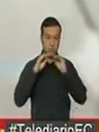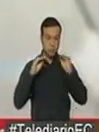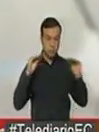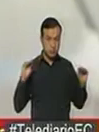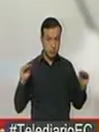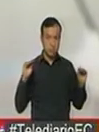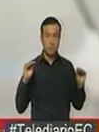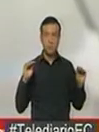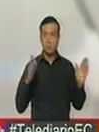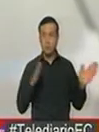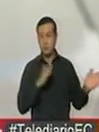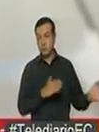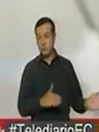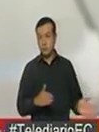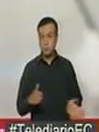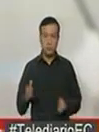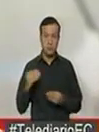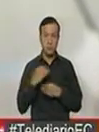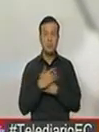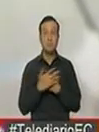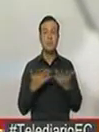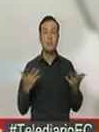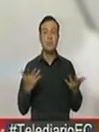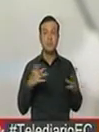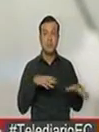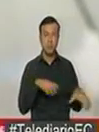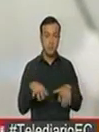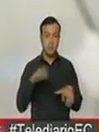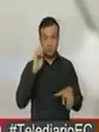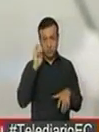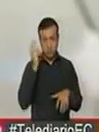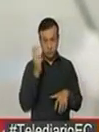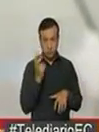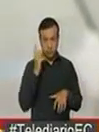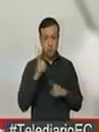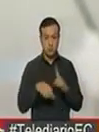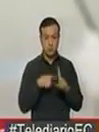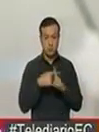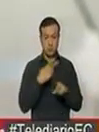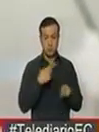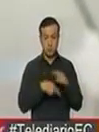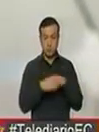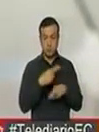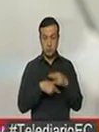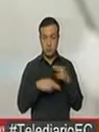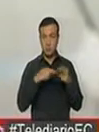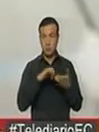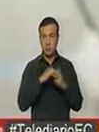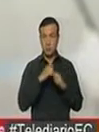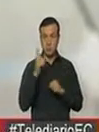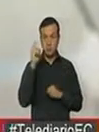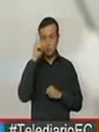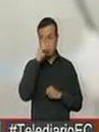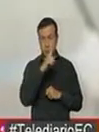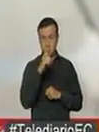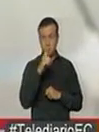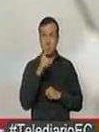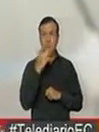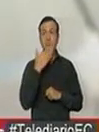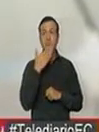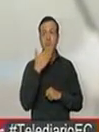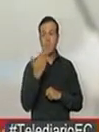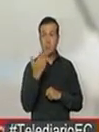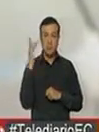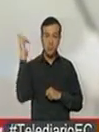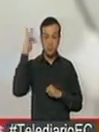la restricción de las actividades turísticas y la restricción del comercio con políticas de cerrar